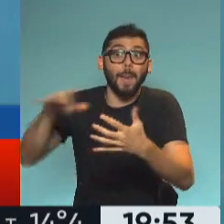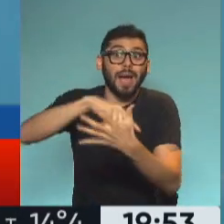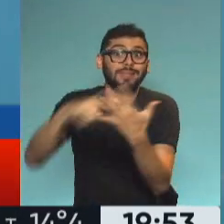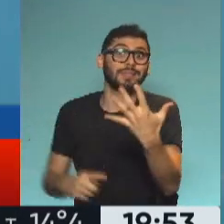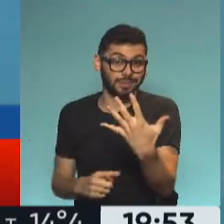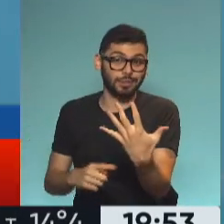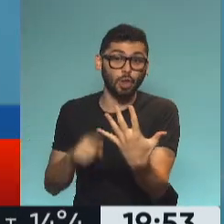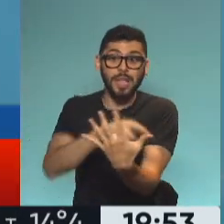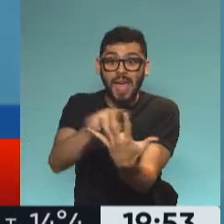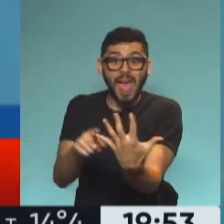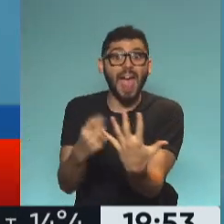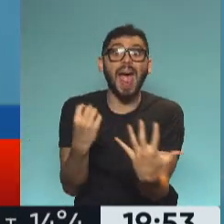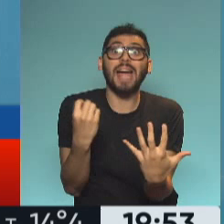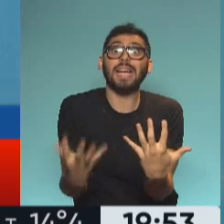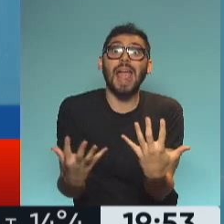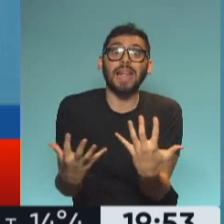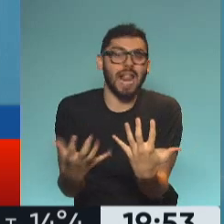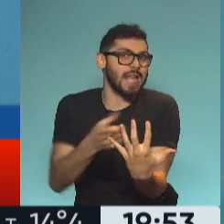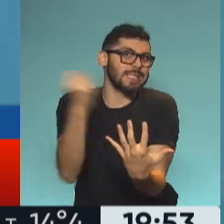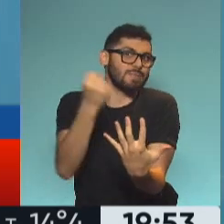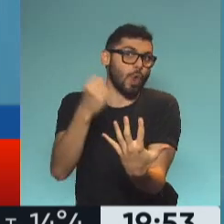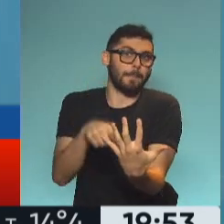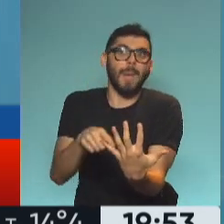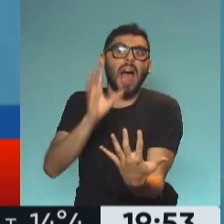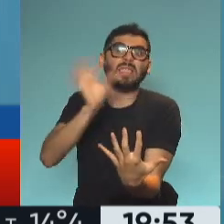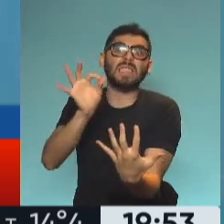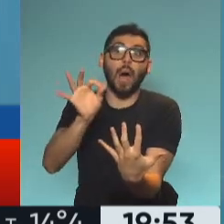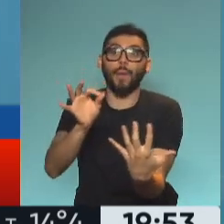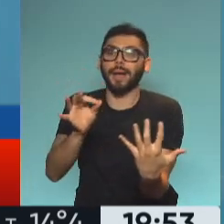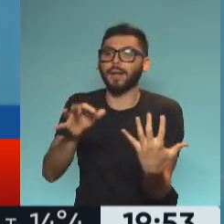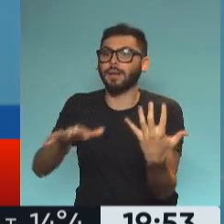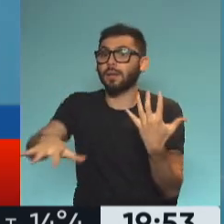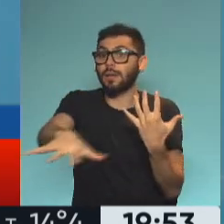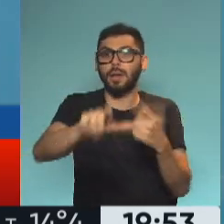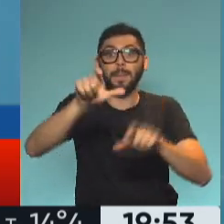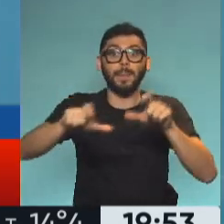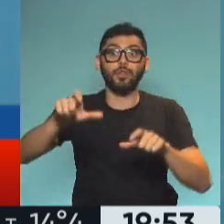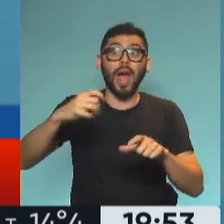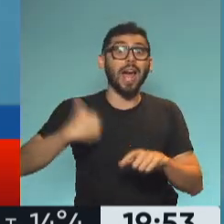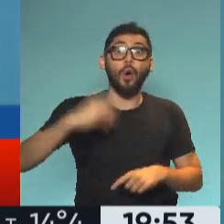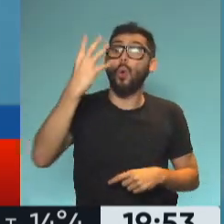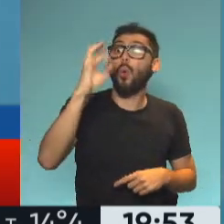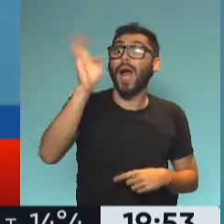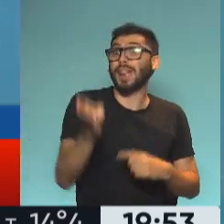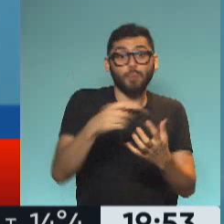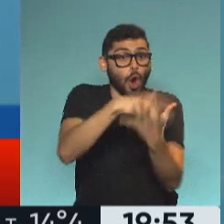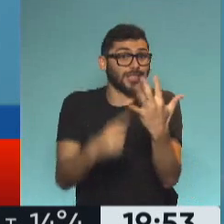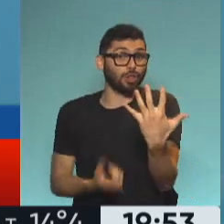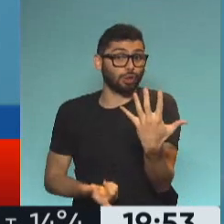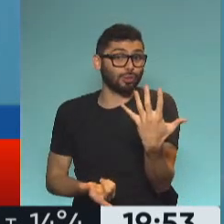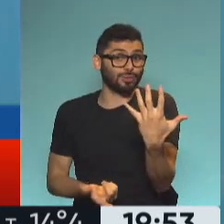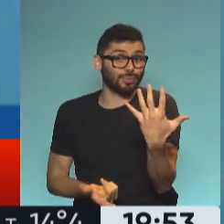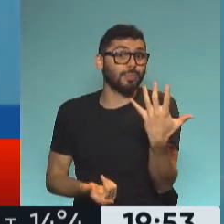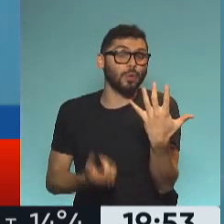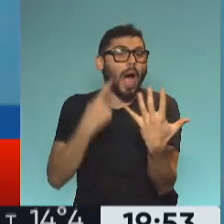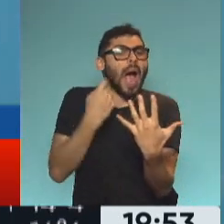es determinante, esos 5 sectores productivos, para definir cómo está la situación del 40% de los argentinos. Estas restricciones de ahora,